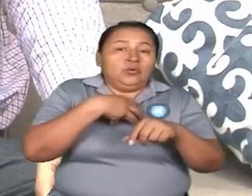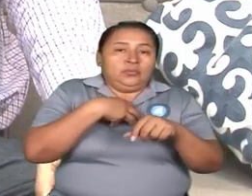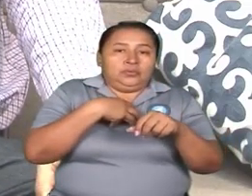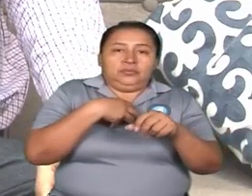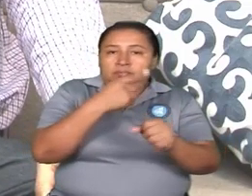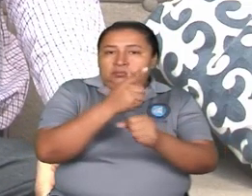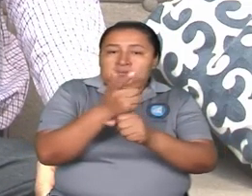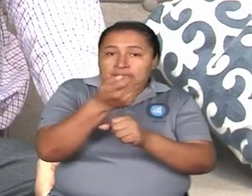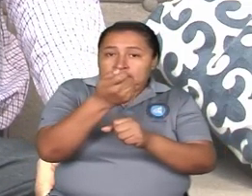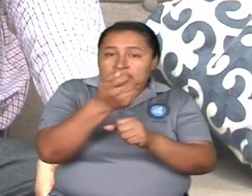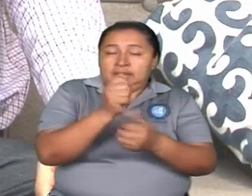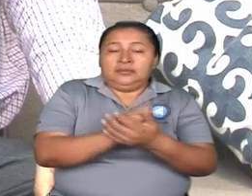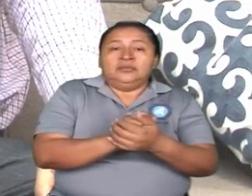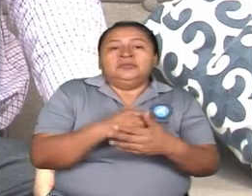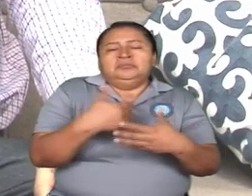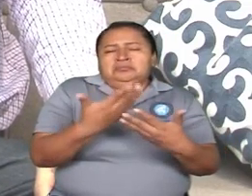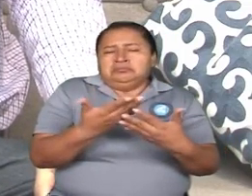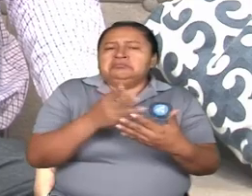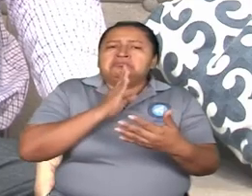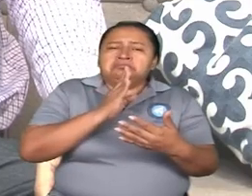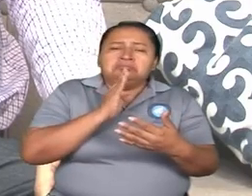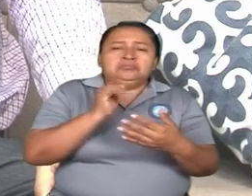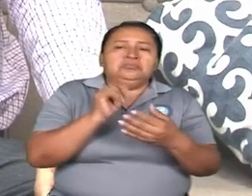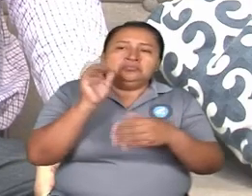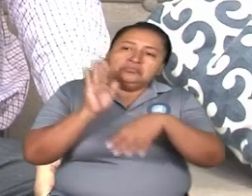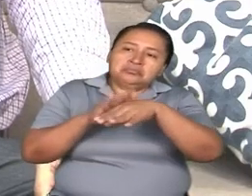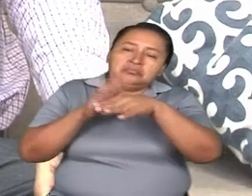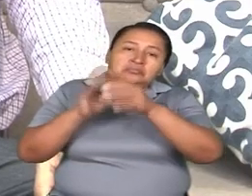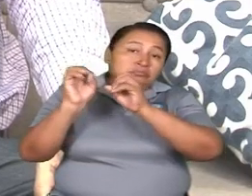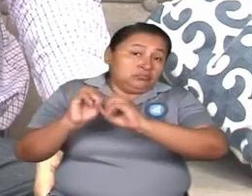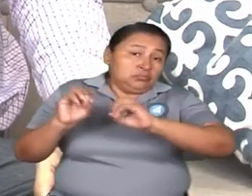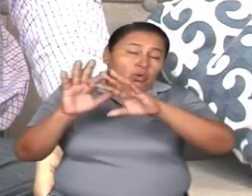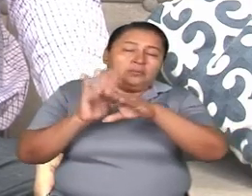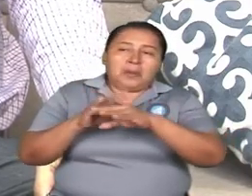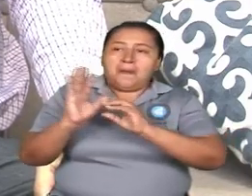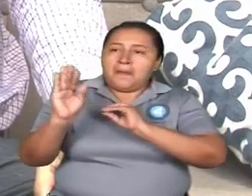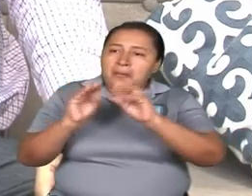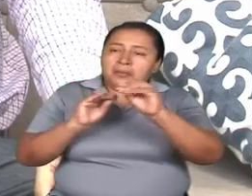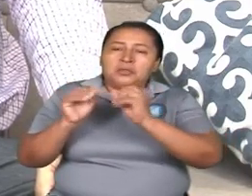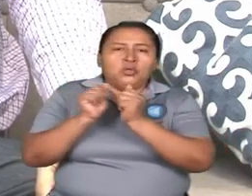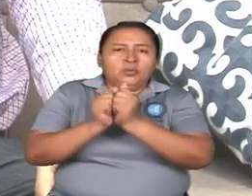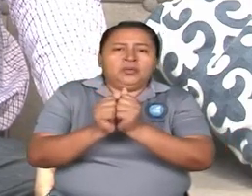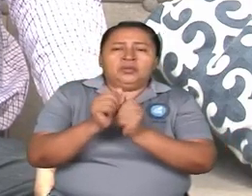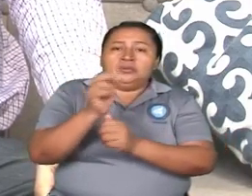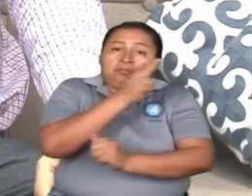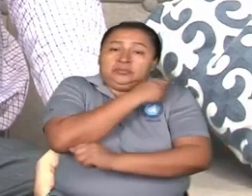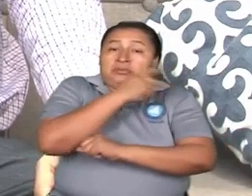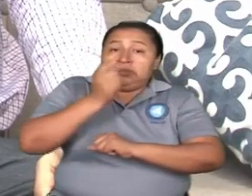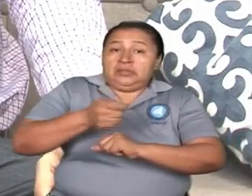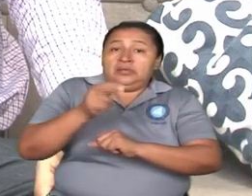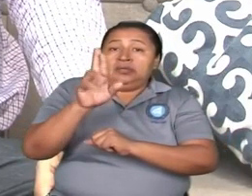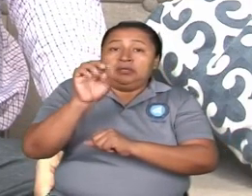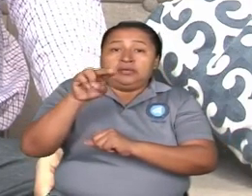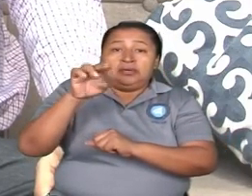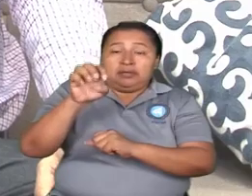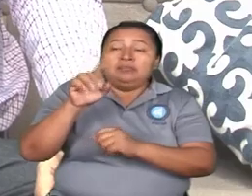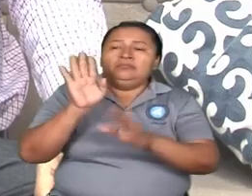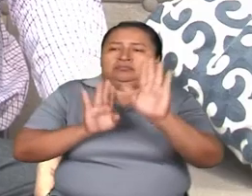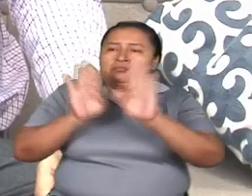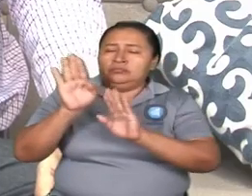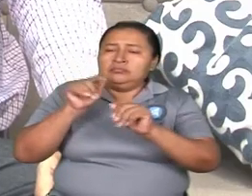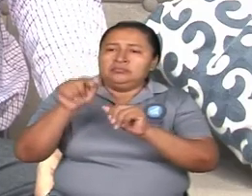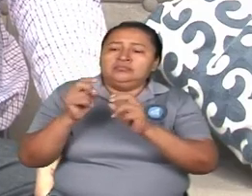Entonces, hablamos con Naciones Unidas, el compañero René Núñez estuvo, participó en esa reunión,